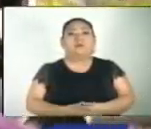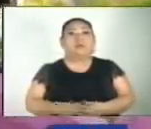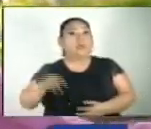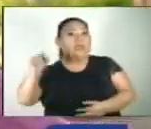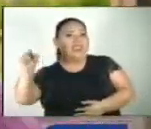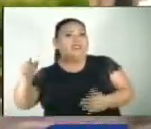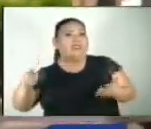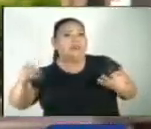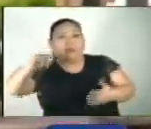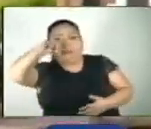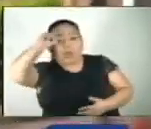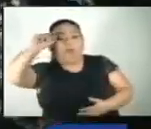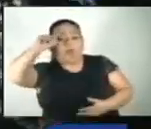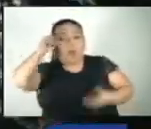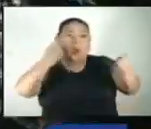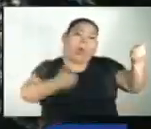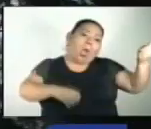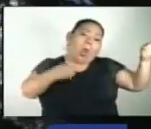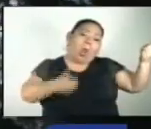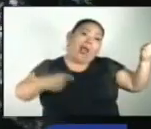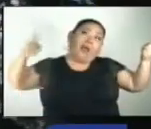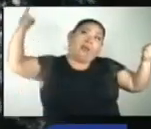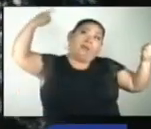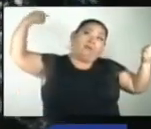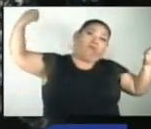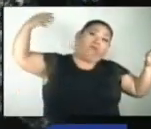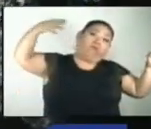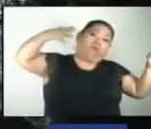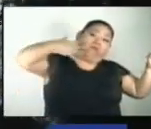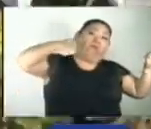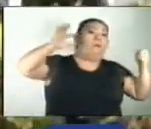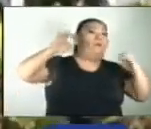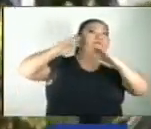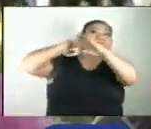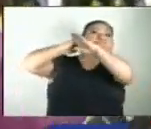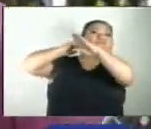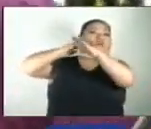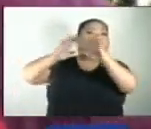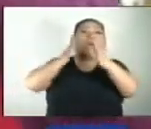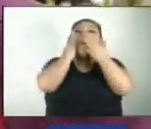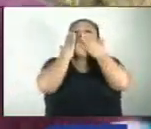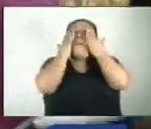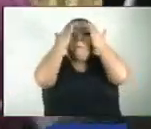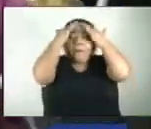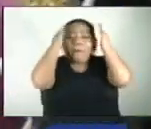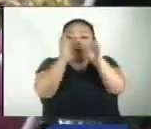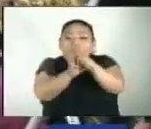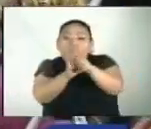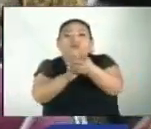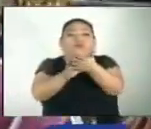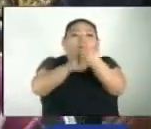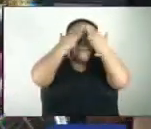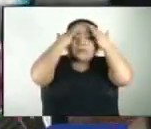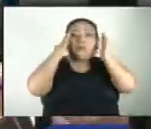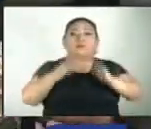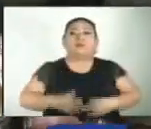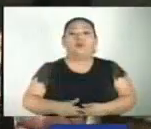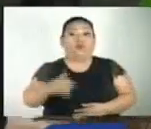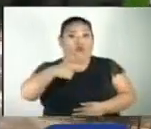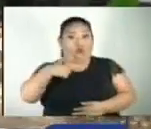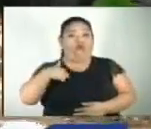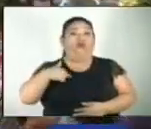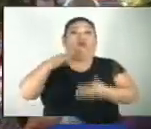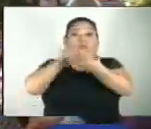Durante su jornada pasa varias horas bajo el sol, por lo que no duda en utilizar protector solar en su rostro para evitar quemaduras. Uso